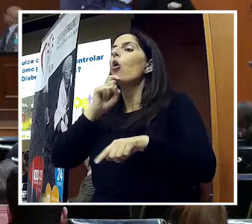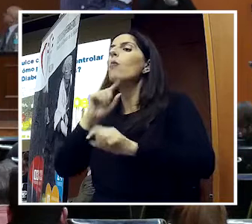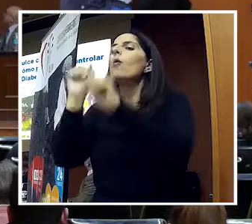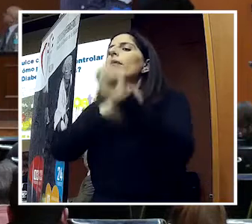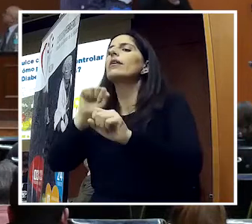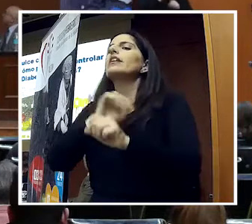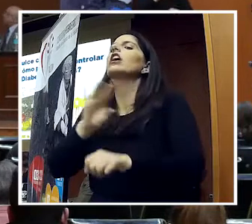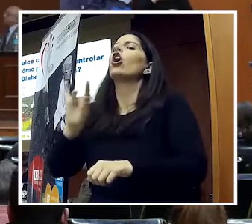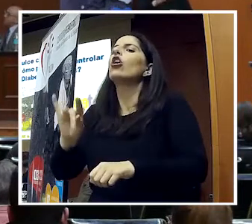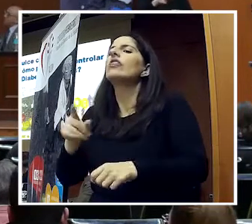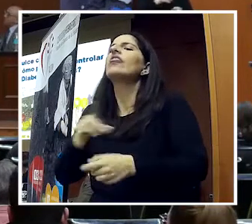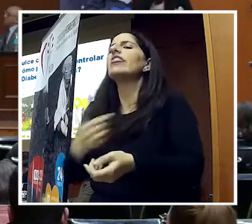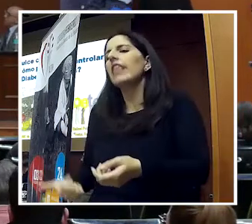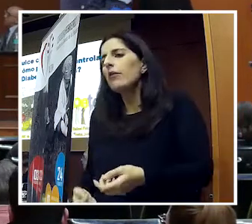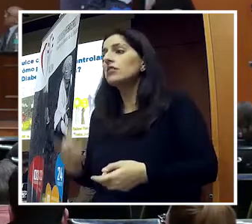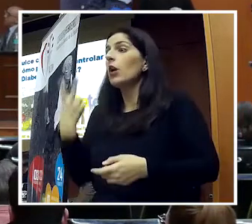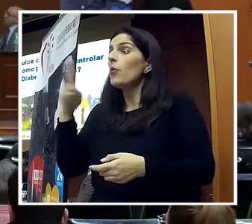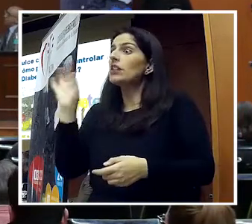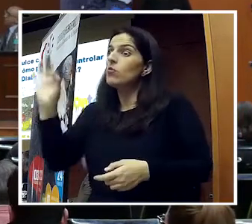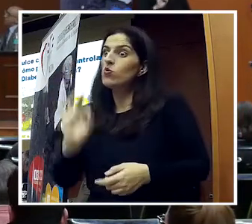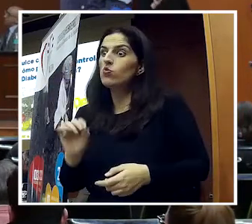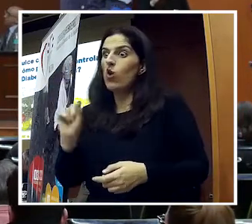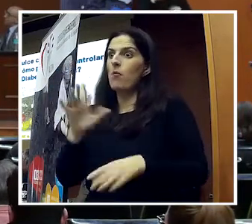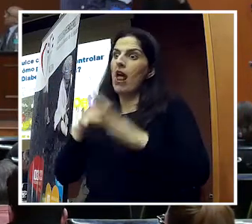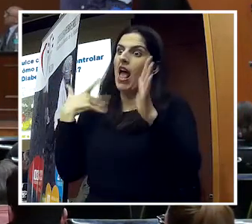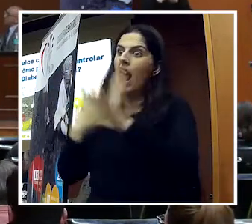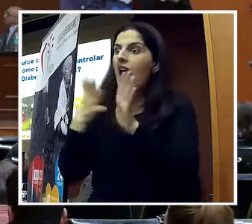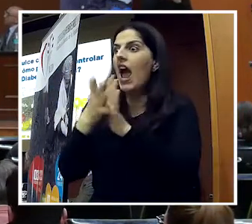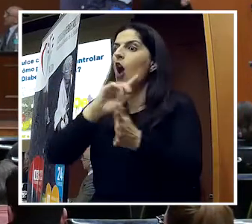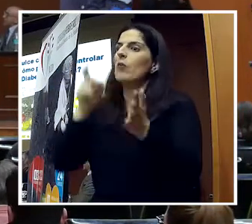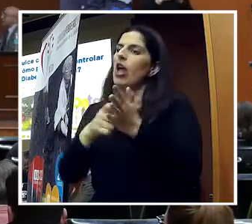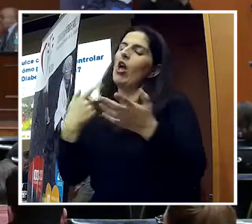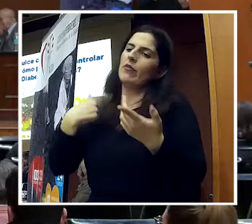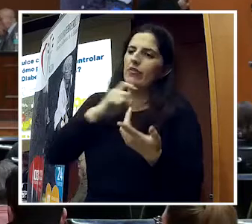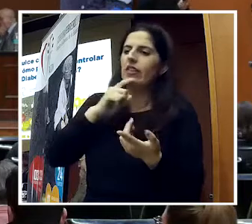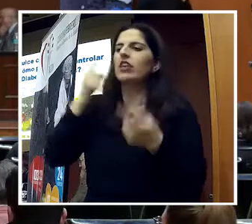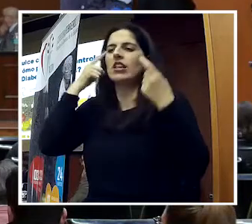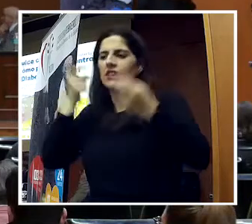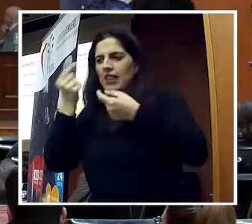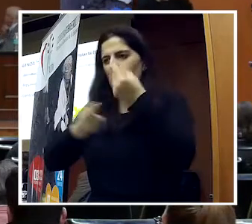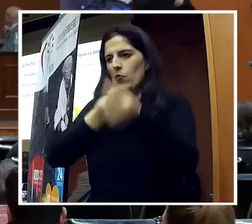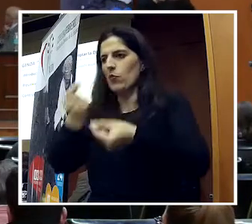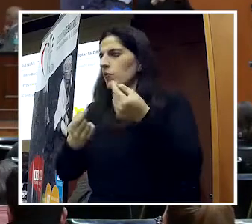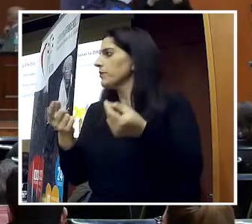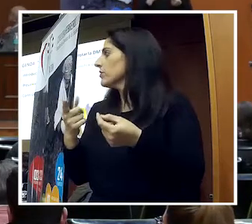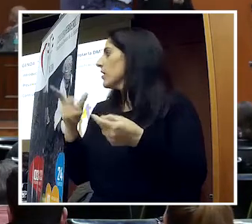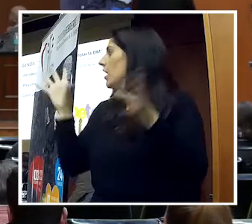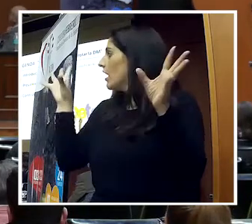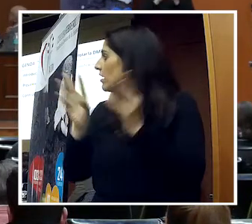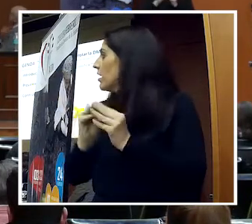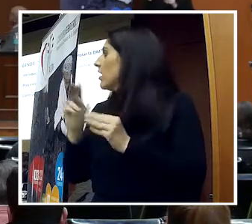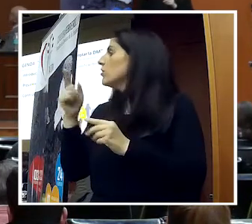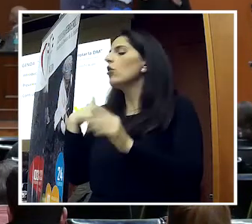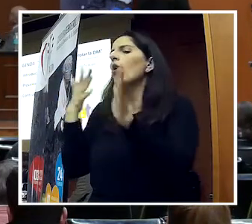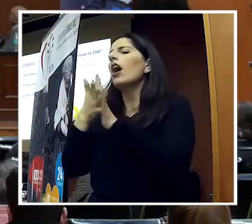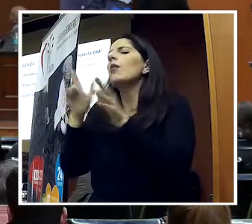la diabetes mellitus. Voy a intentar en 20 minutos, que es el tiempo que me dieron, dar unas pinceladas y pasar por los aspectos más importantes. Así, a modo de agenda, pues haré una